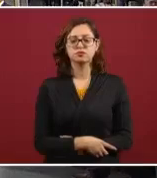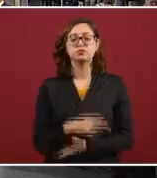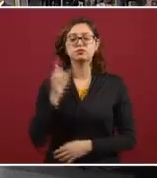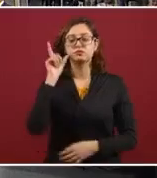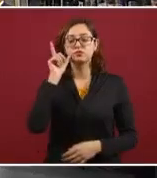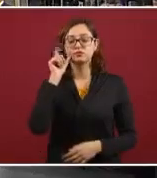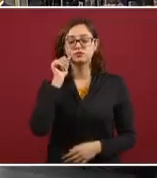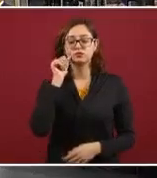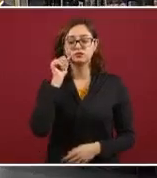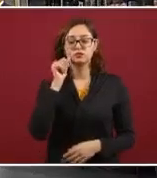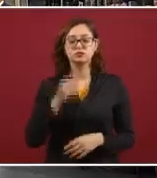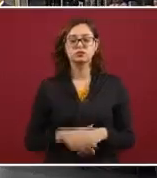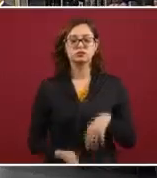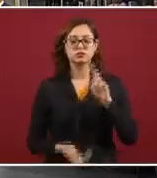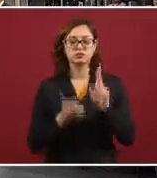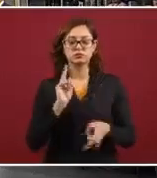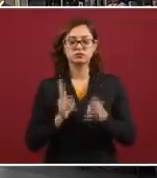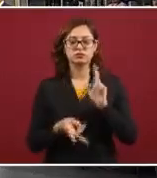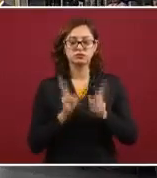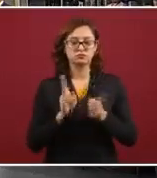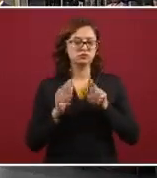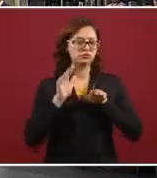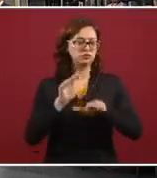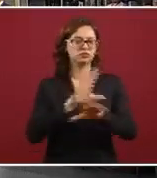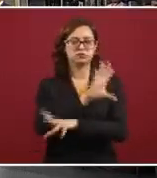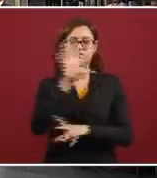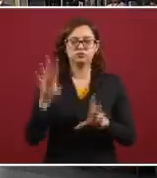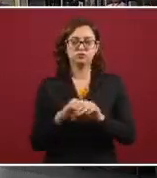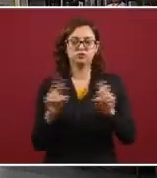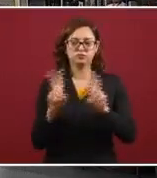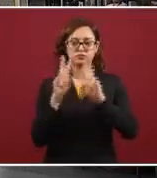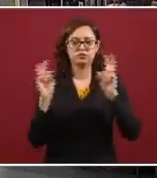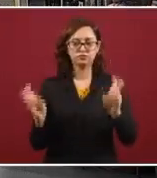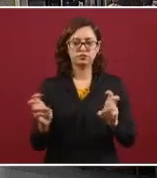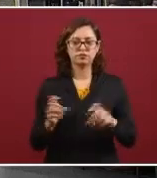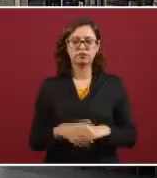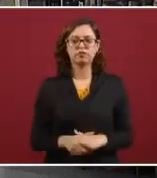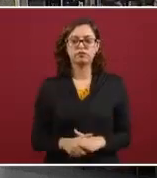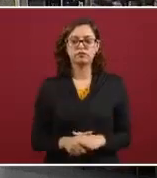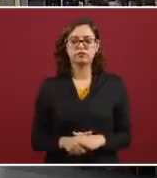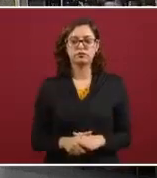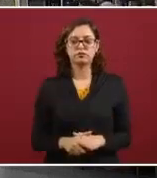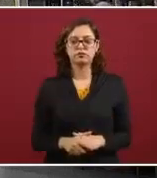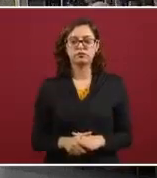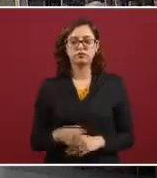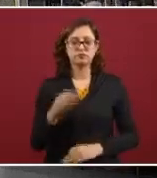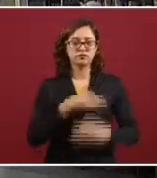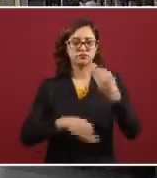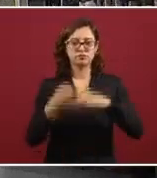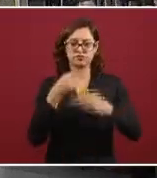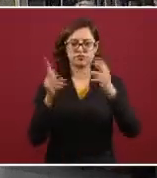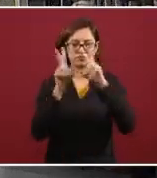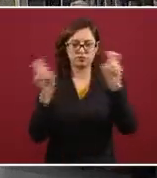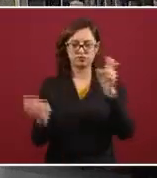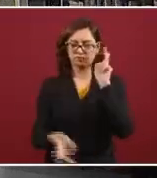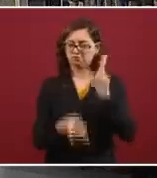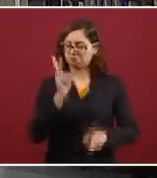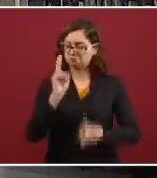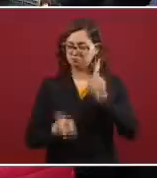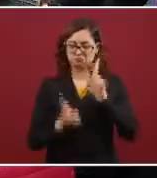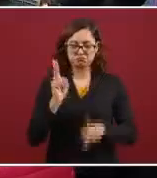Mañana platicamos ya sobre todo ese tipo de cosas, ¿sí? O sea, todo lo dedicamos mañana a eso.